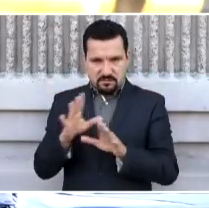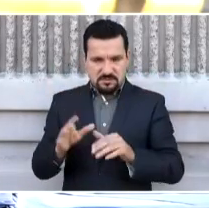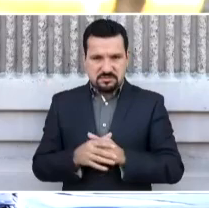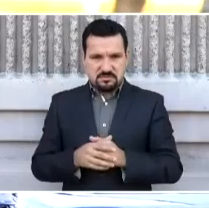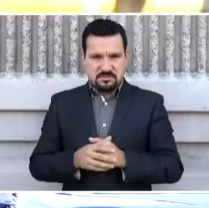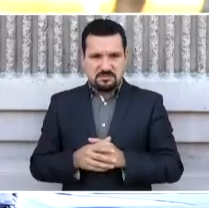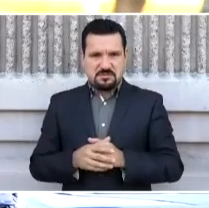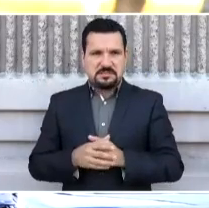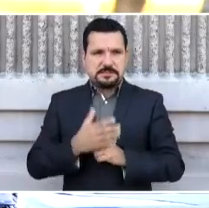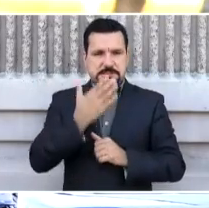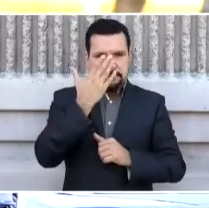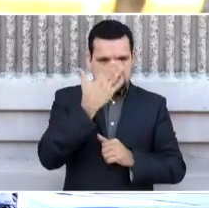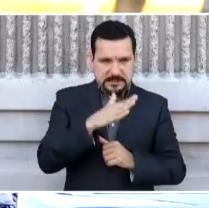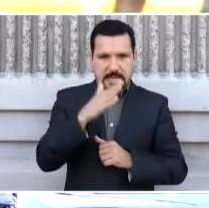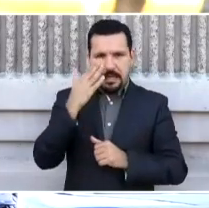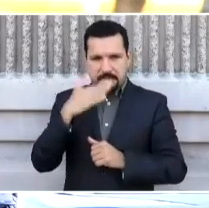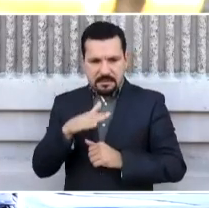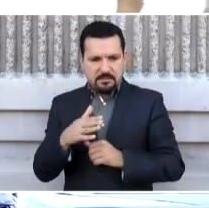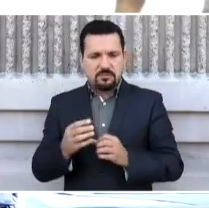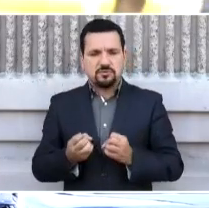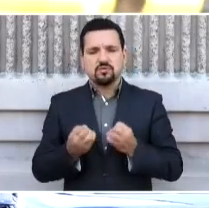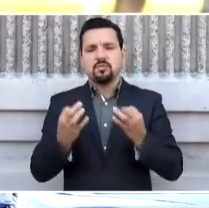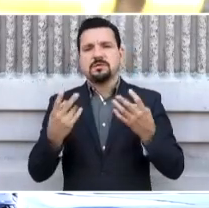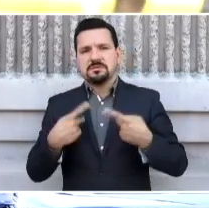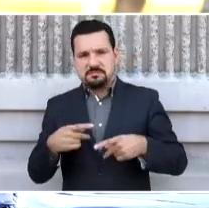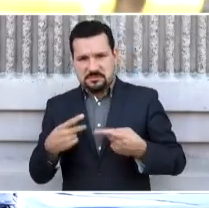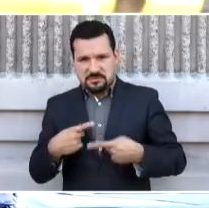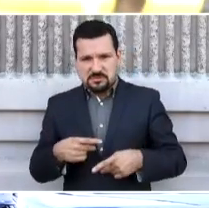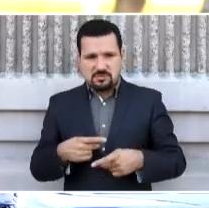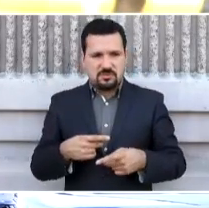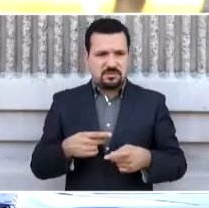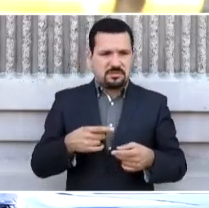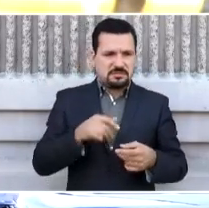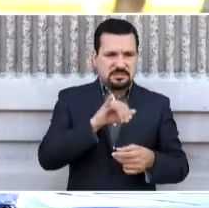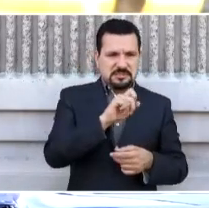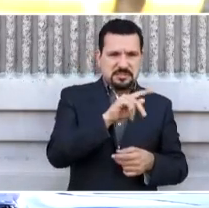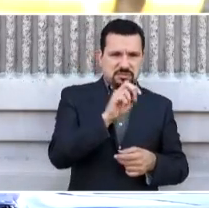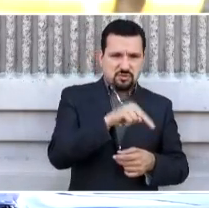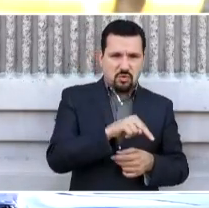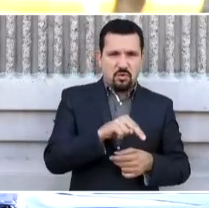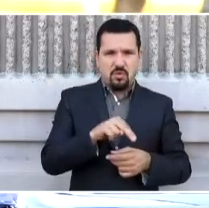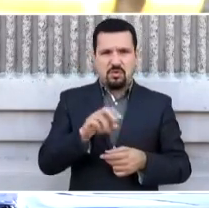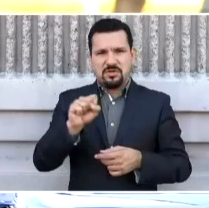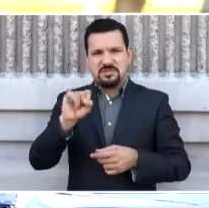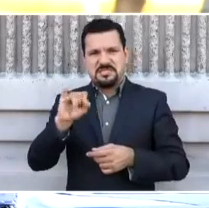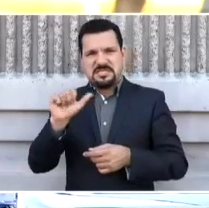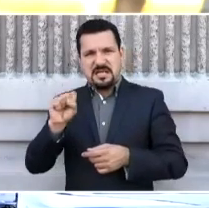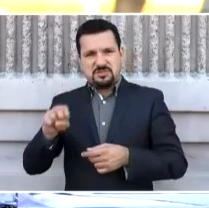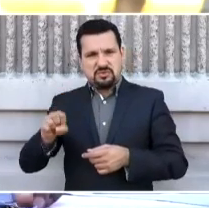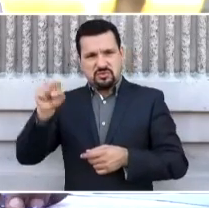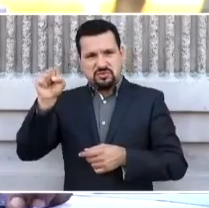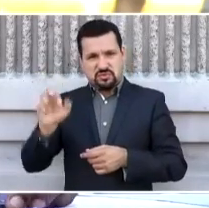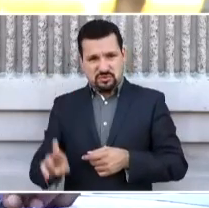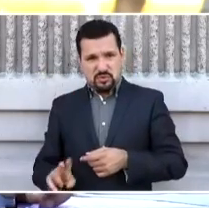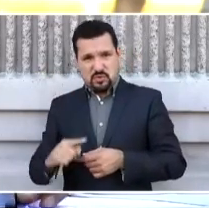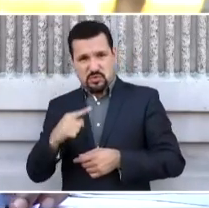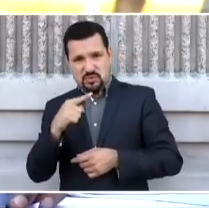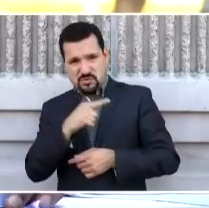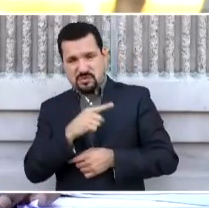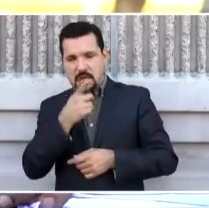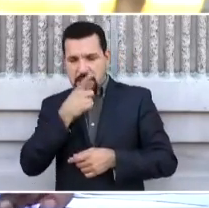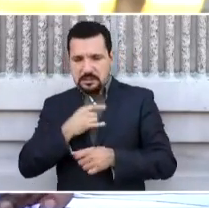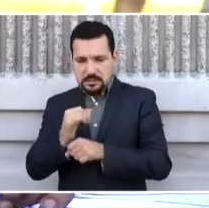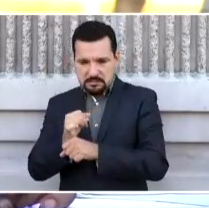Tenemos, sí, un número considerable de muestras de Istezón, CIAS Sur, que es el que me estás diciendo, que estamos